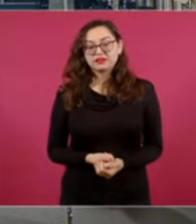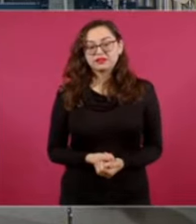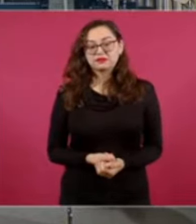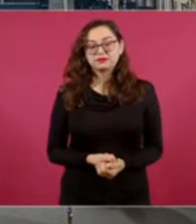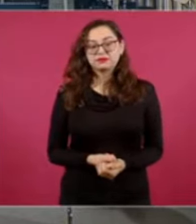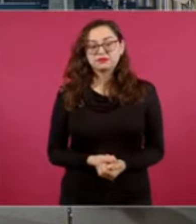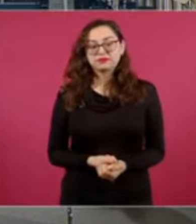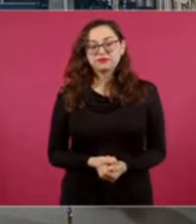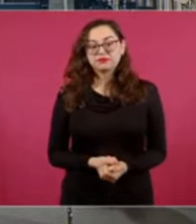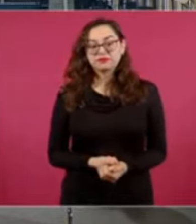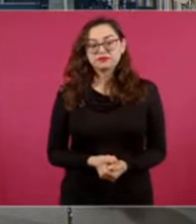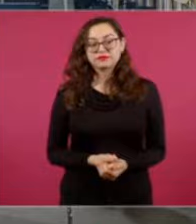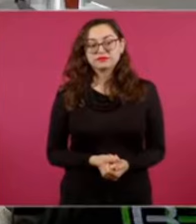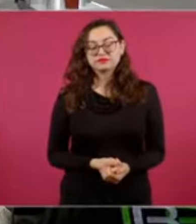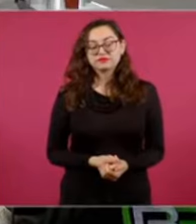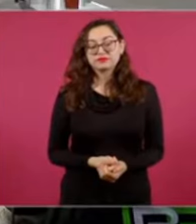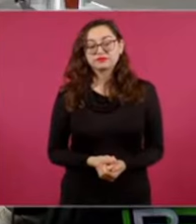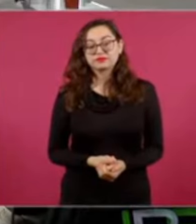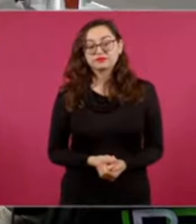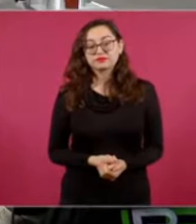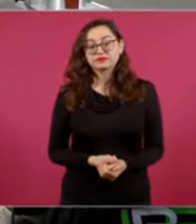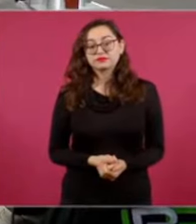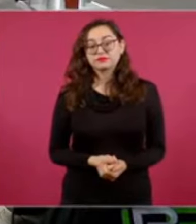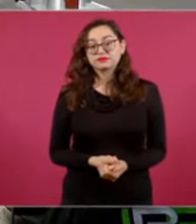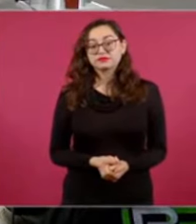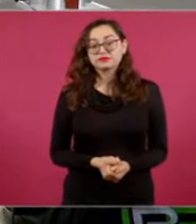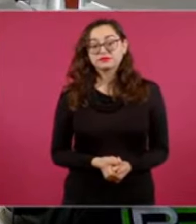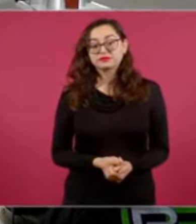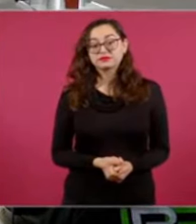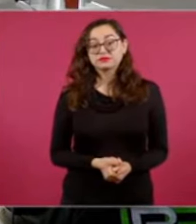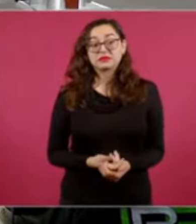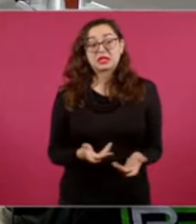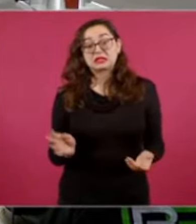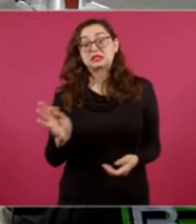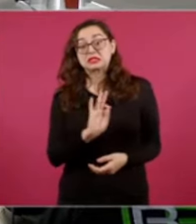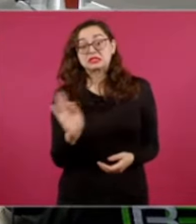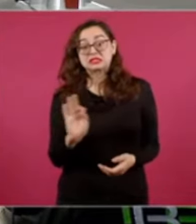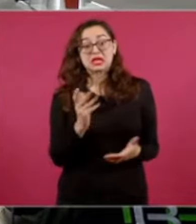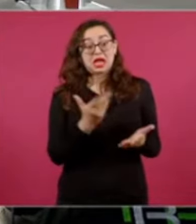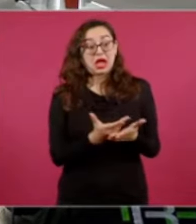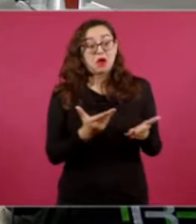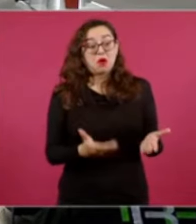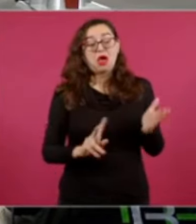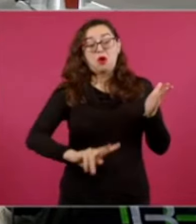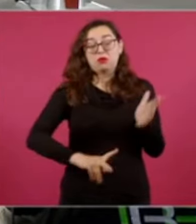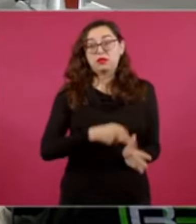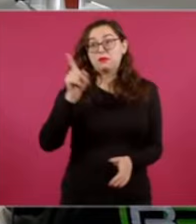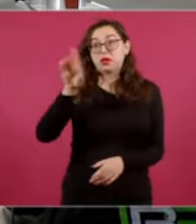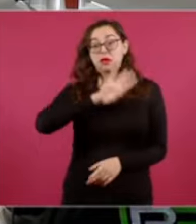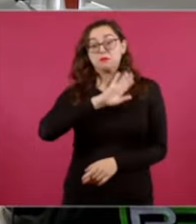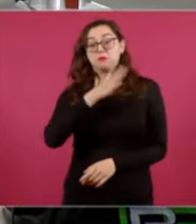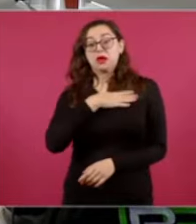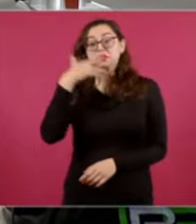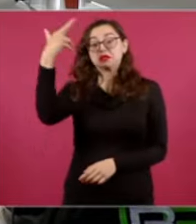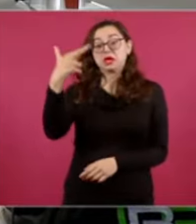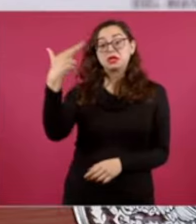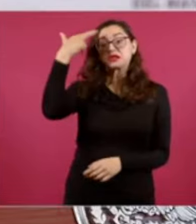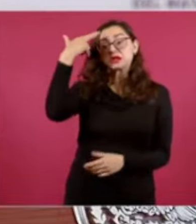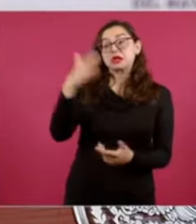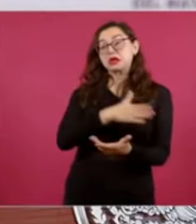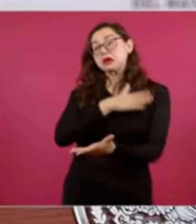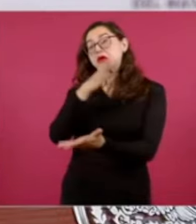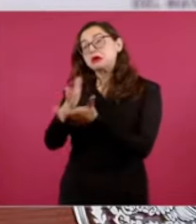Presidente. Nos van a ir a acusar ahora con el rey de España, ¿sí? Con el Papa, ¿no? Porque el